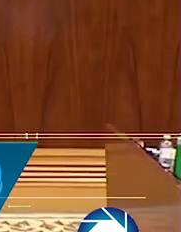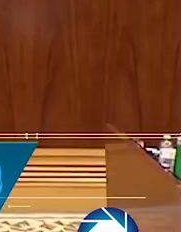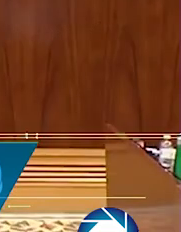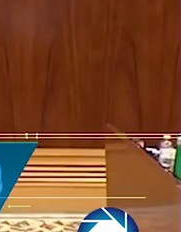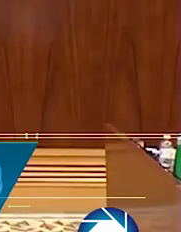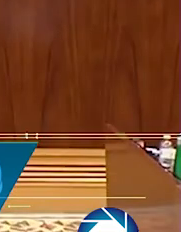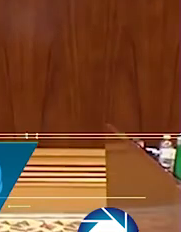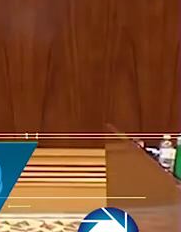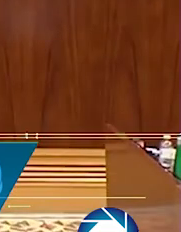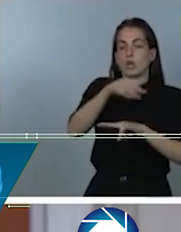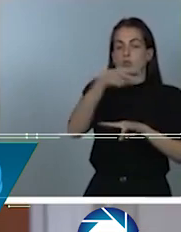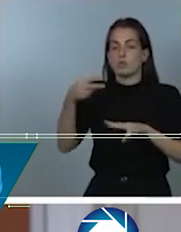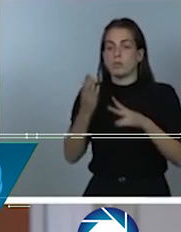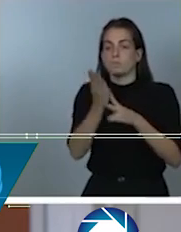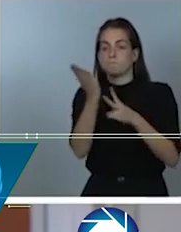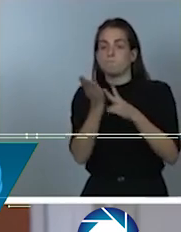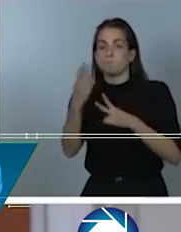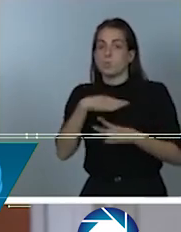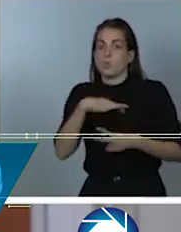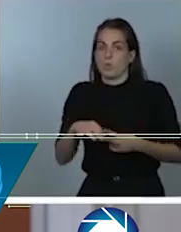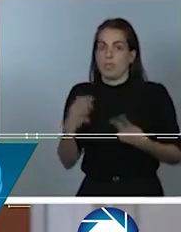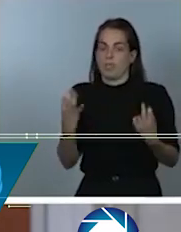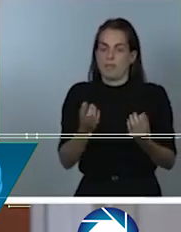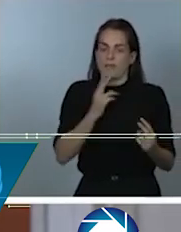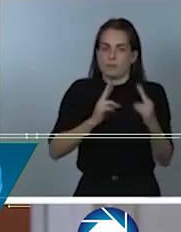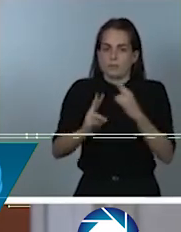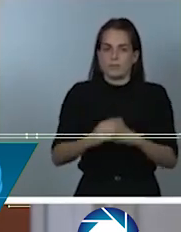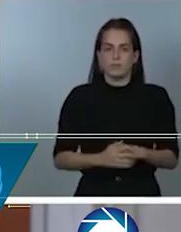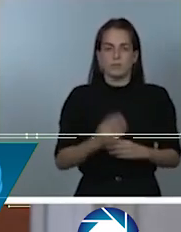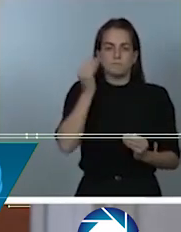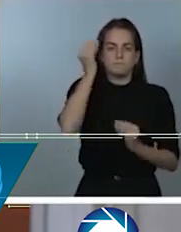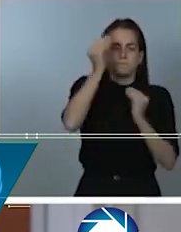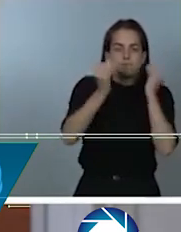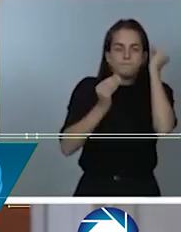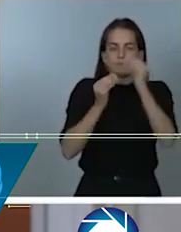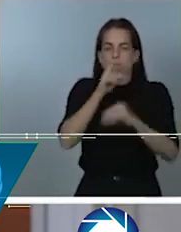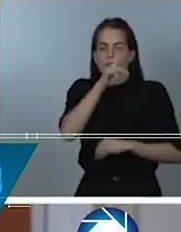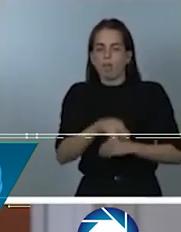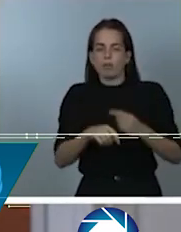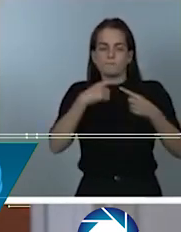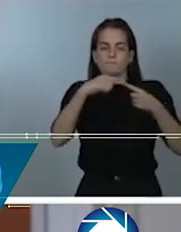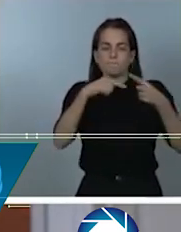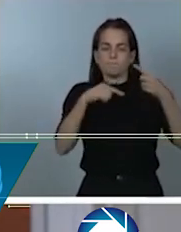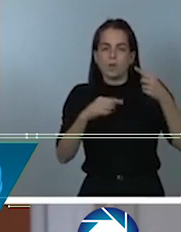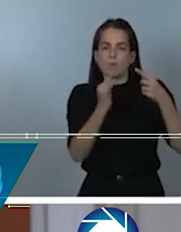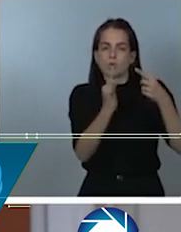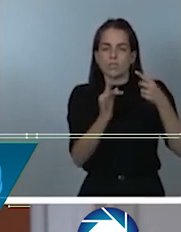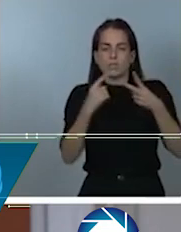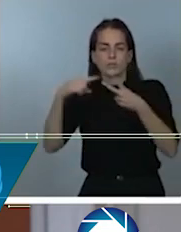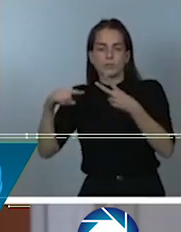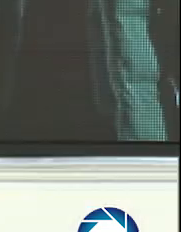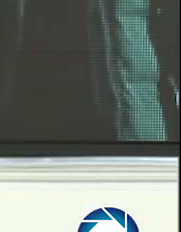que no quieren seguir siendo ciudadanos de segunda en Cataluña, como los independentistas, estos que dicen del diálogo, los tienen